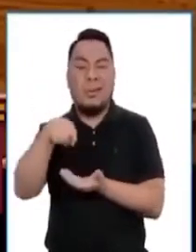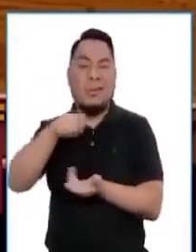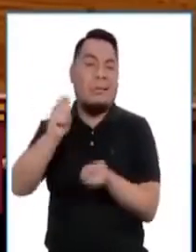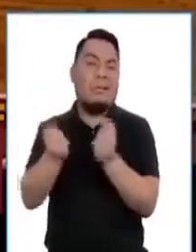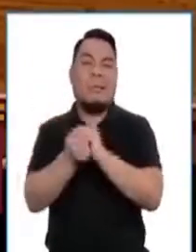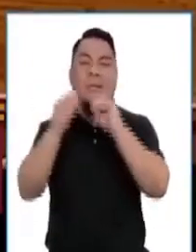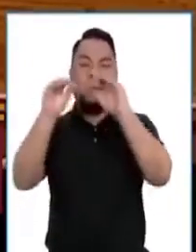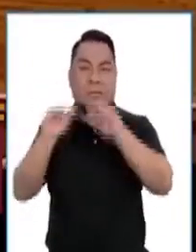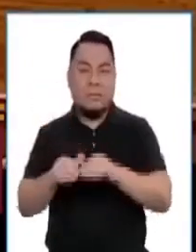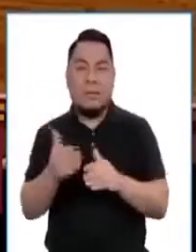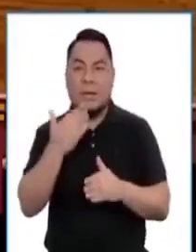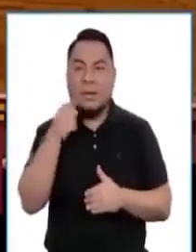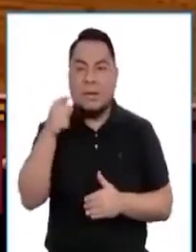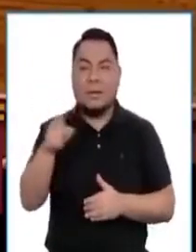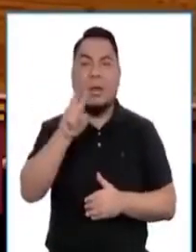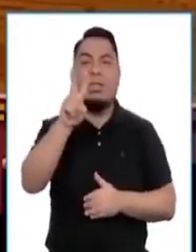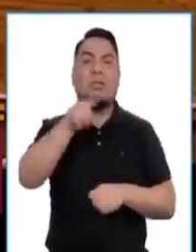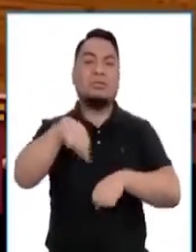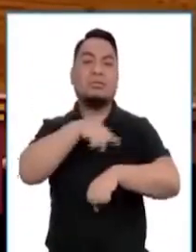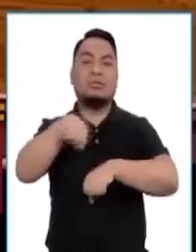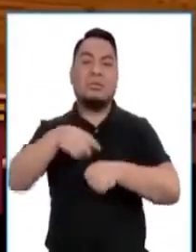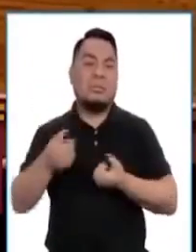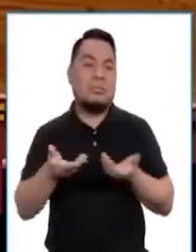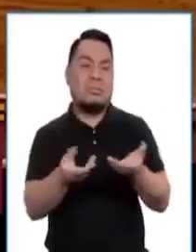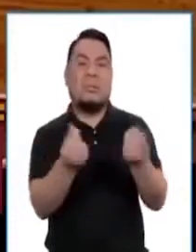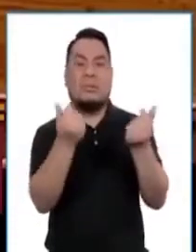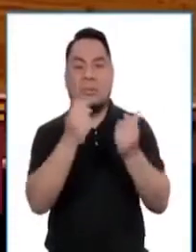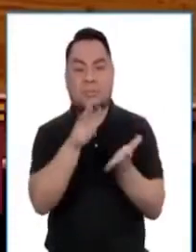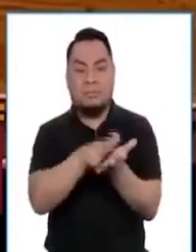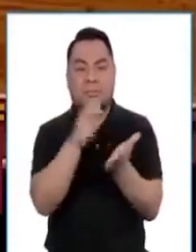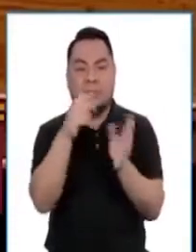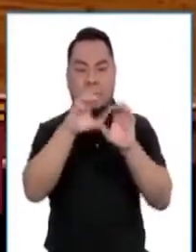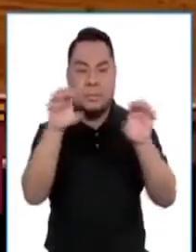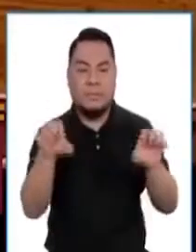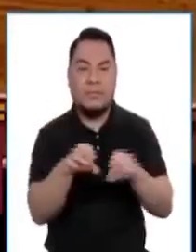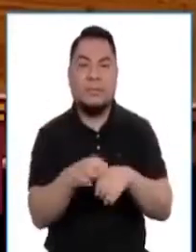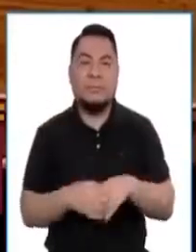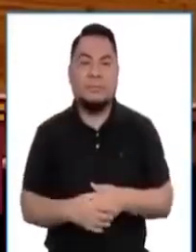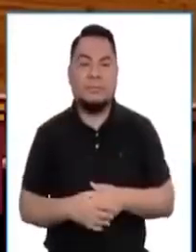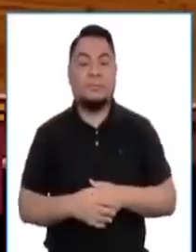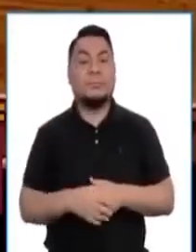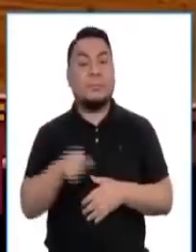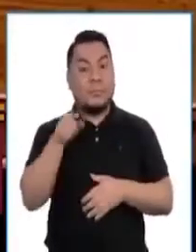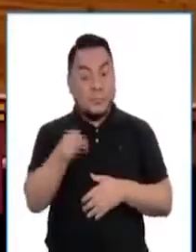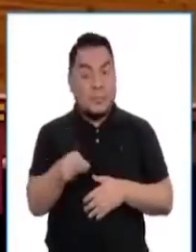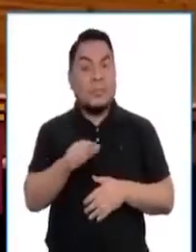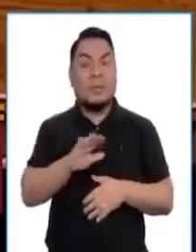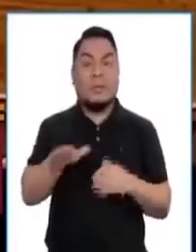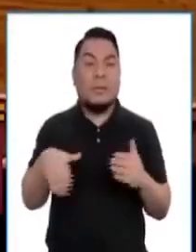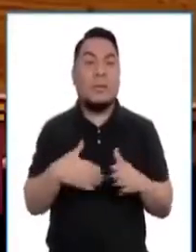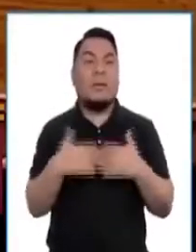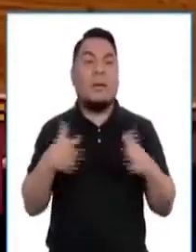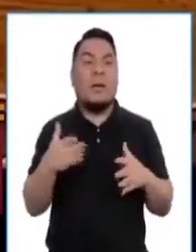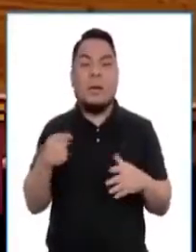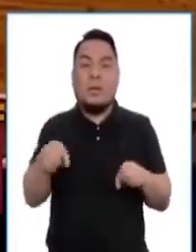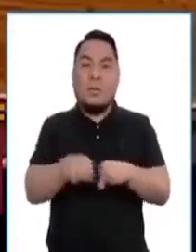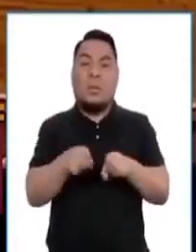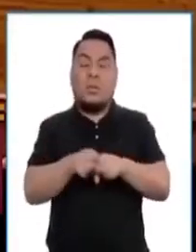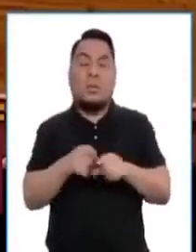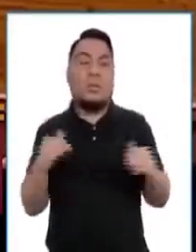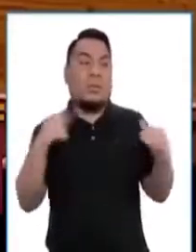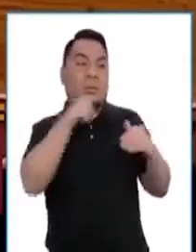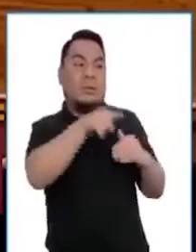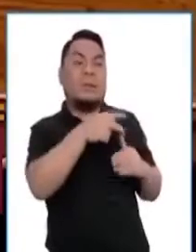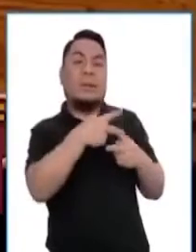otorgado en dos horas esta medida no solo nos pone a la par de nuestros vecinos